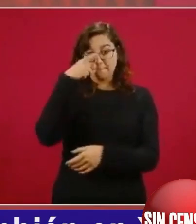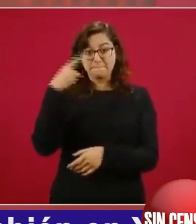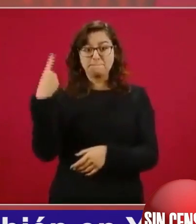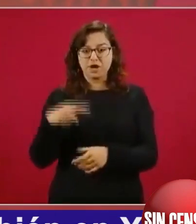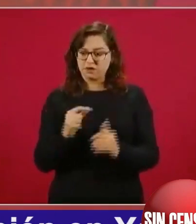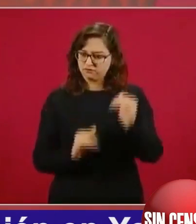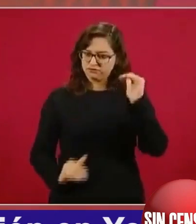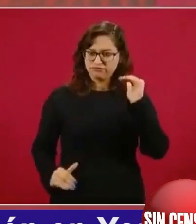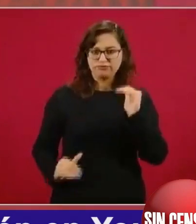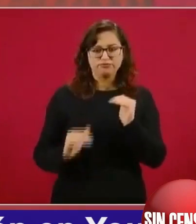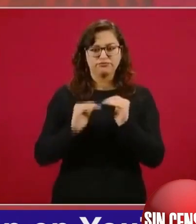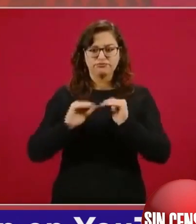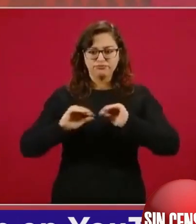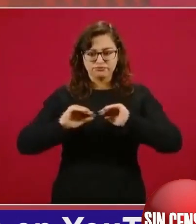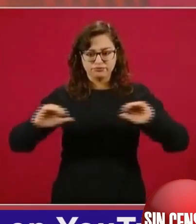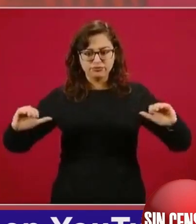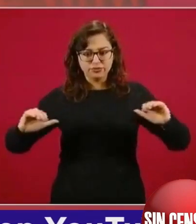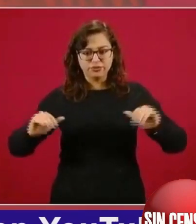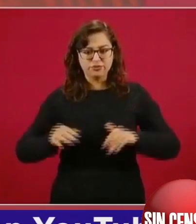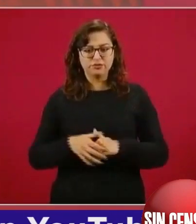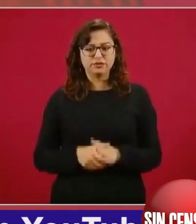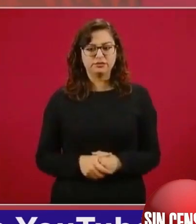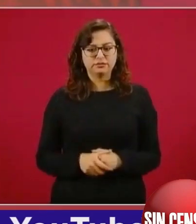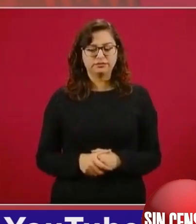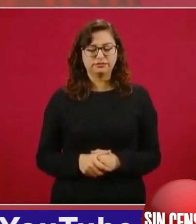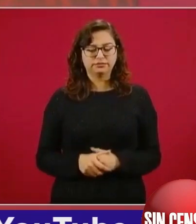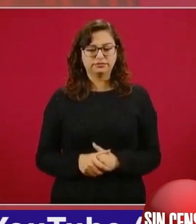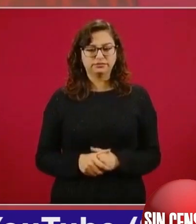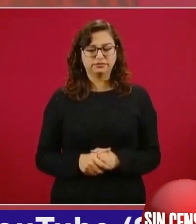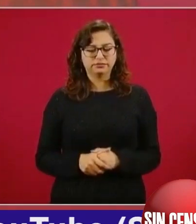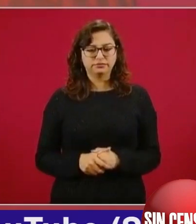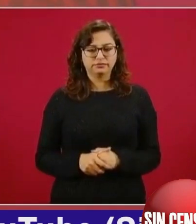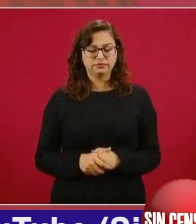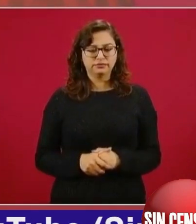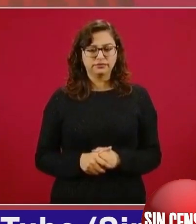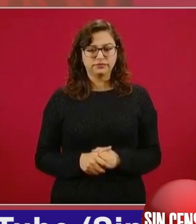tanta desigualdad económica y social en el país.